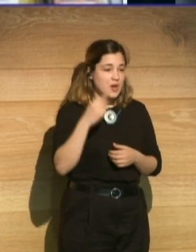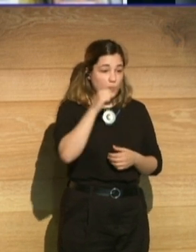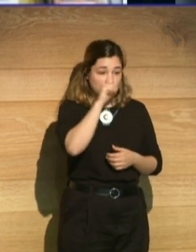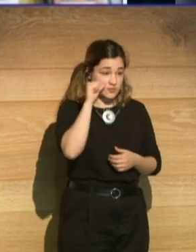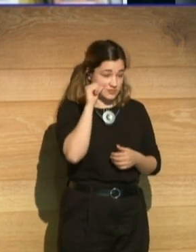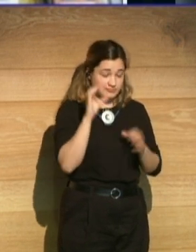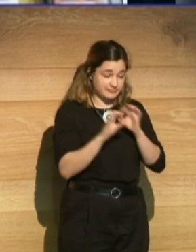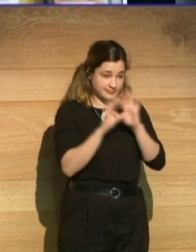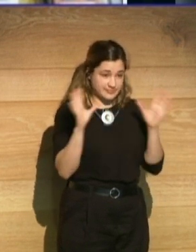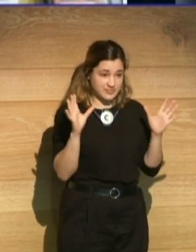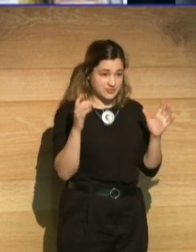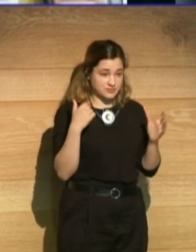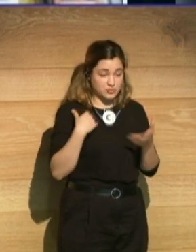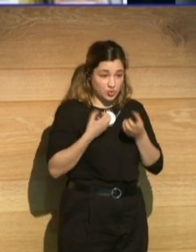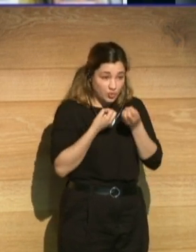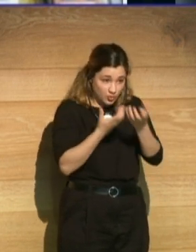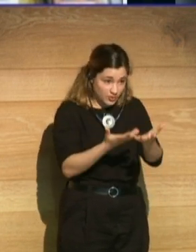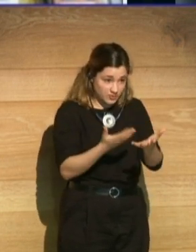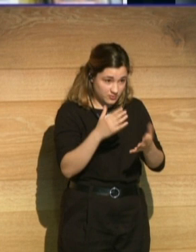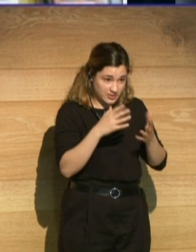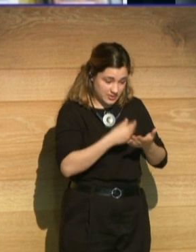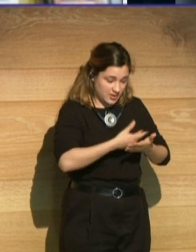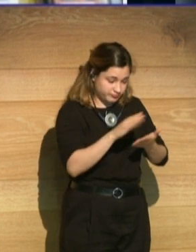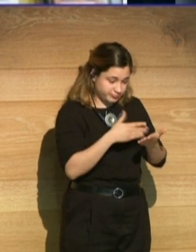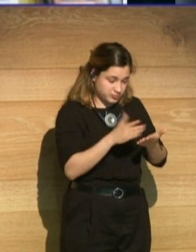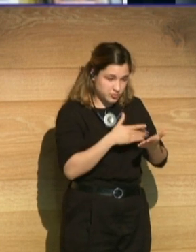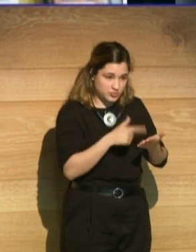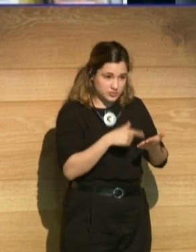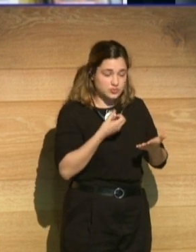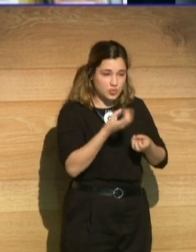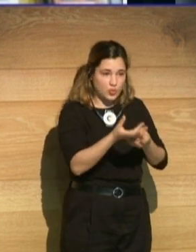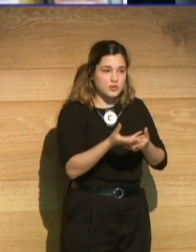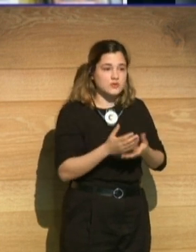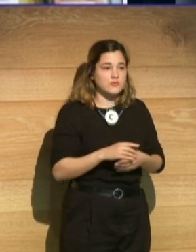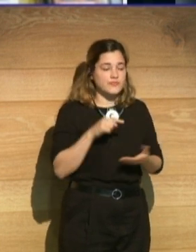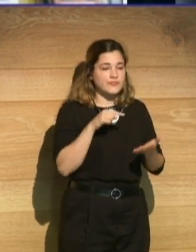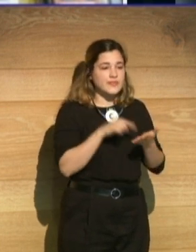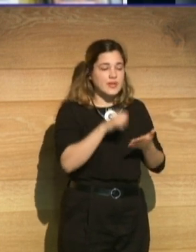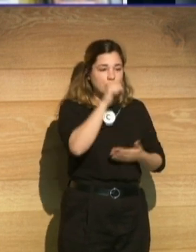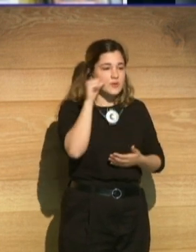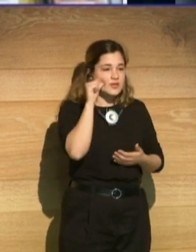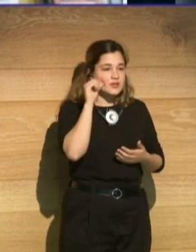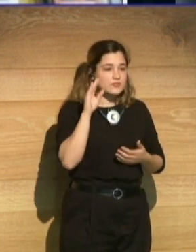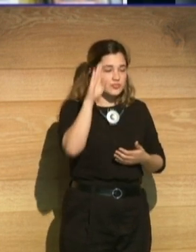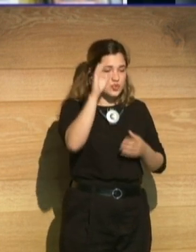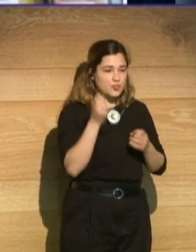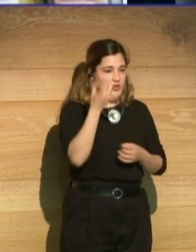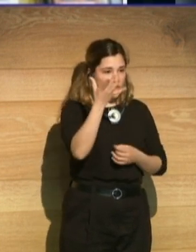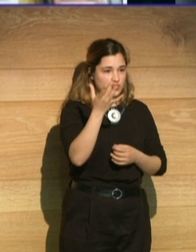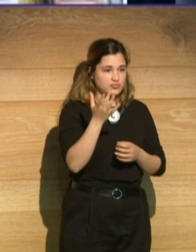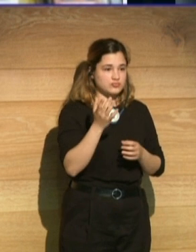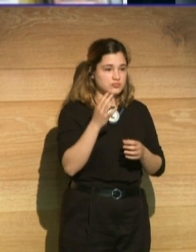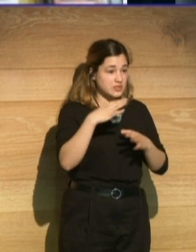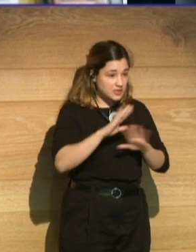bastante claro, según yo lo voy contando en la novela, no ha sido tan solo el inventor, el fundador del fascismo, ha sido también el